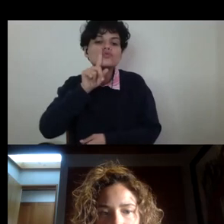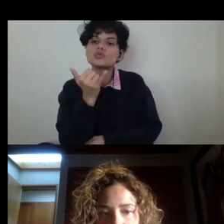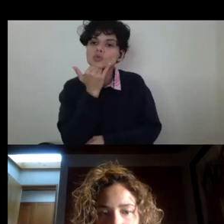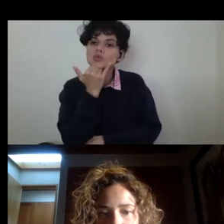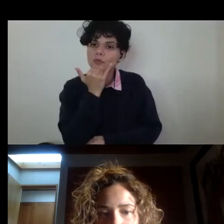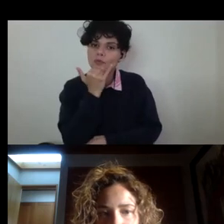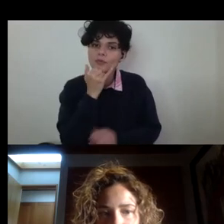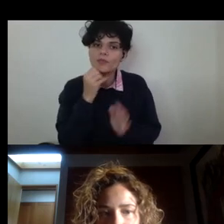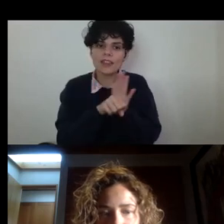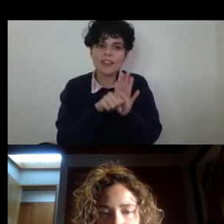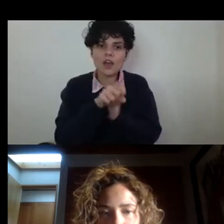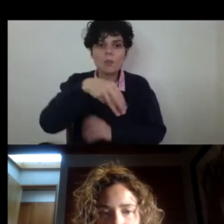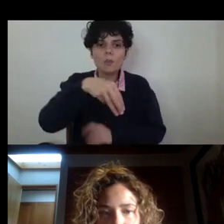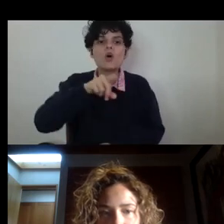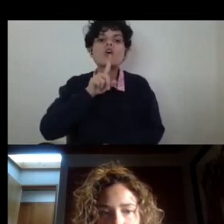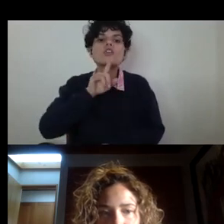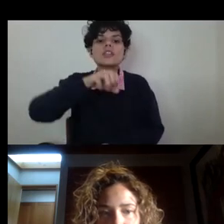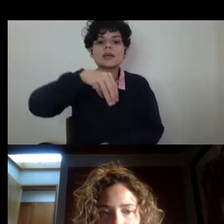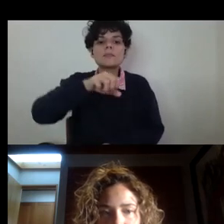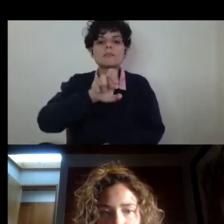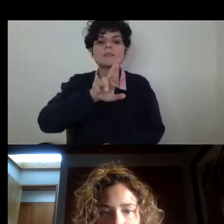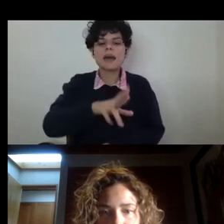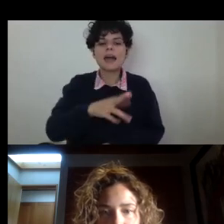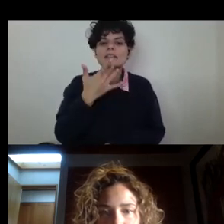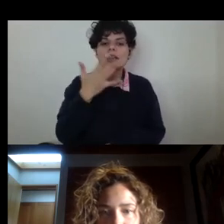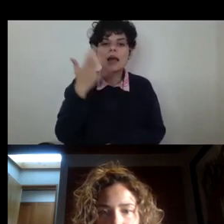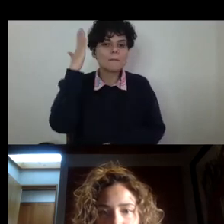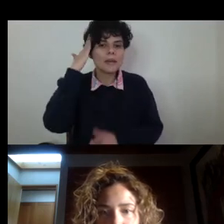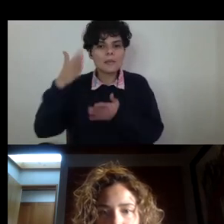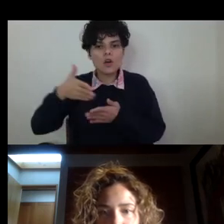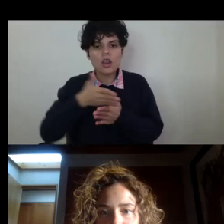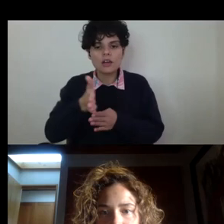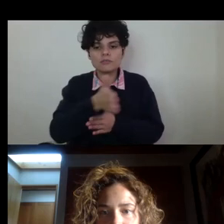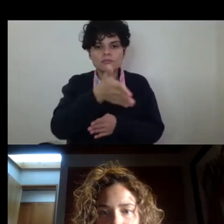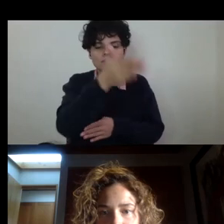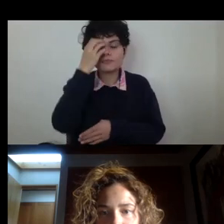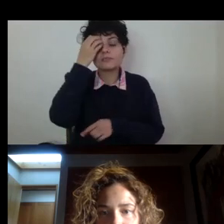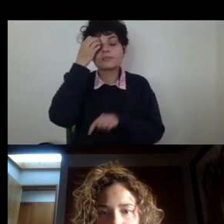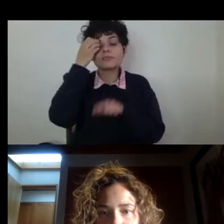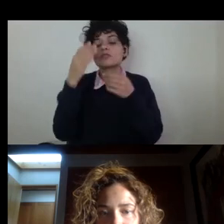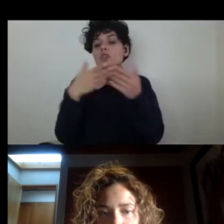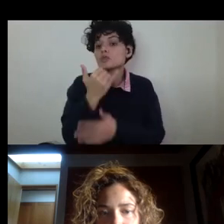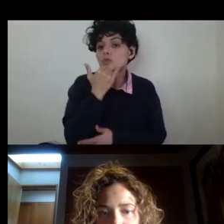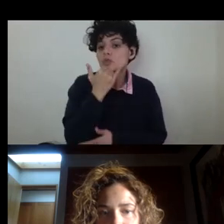llama Montemar y los laberintos de la memoria, que está disponible en YouTube. Si